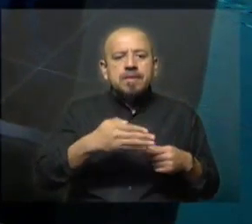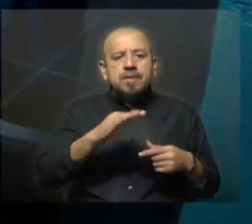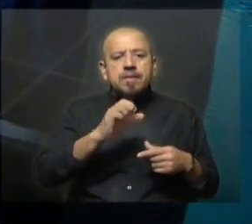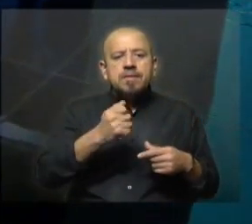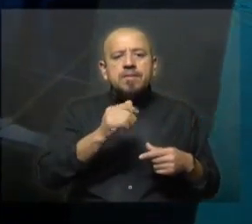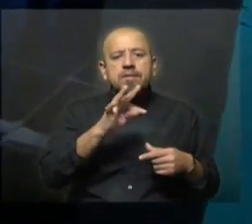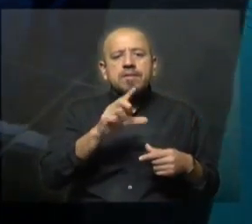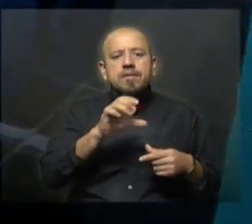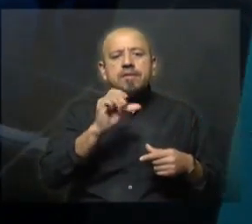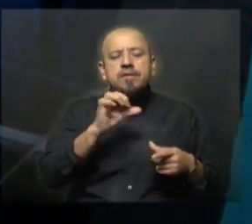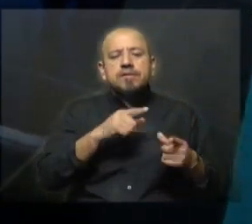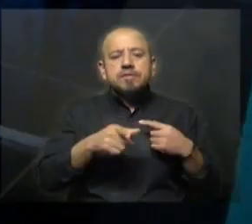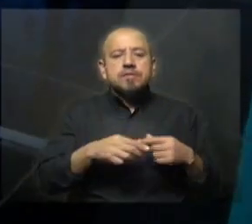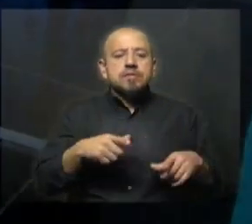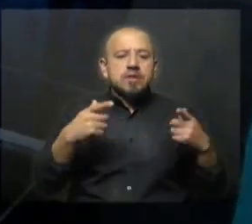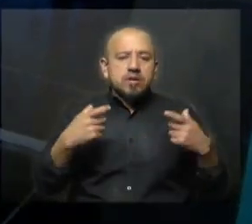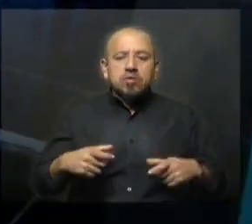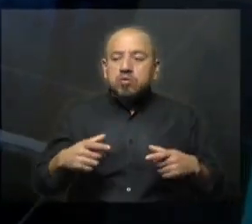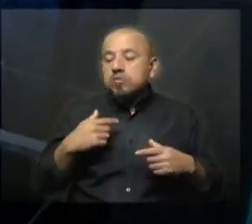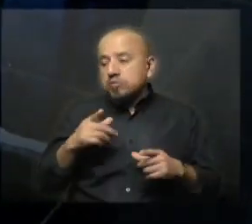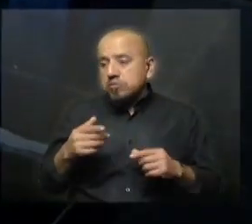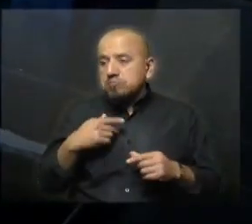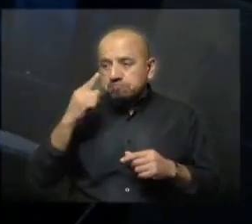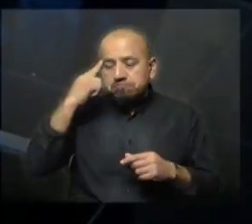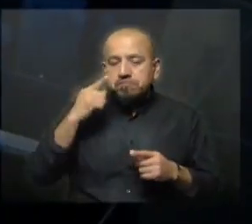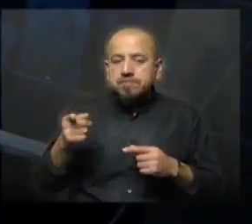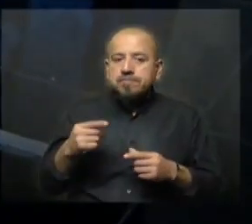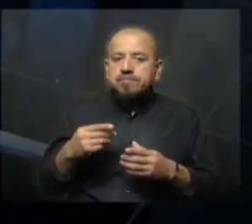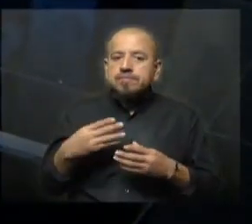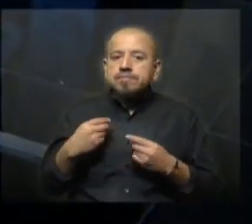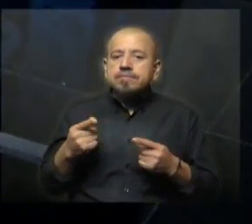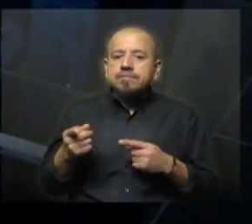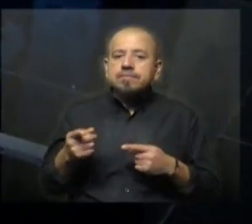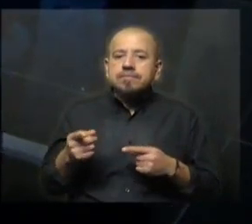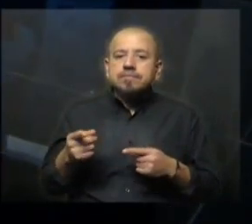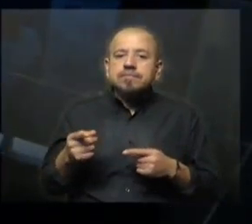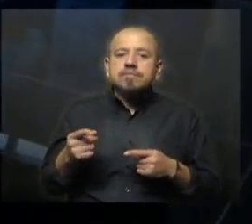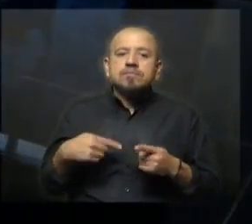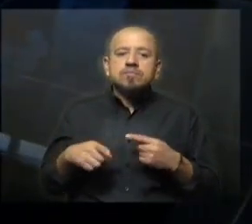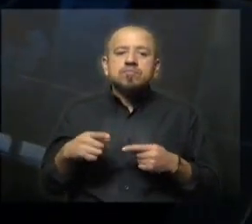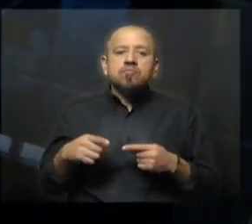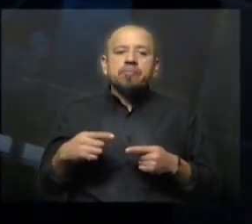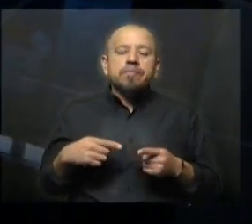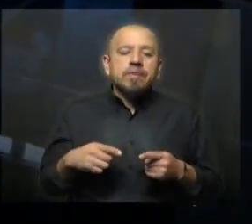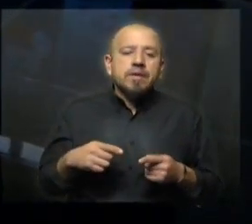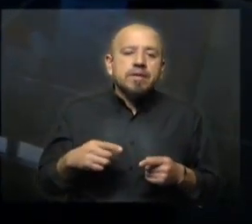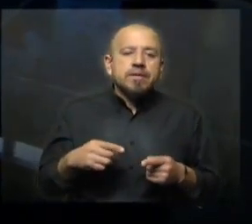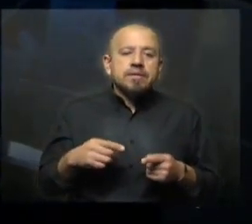atrás también yo tengo la sensación de que ahí está presente claro